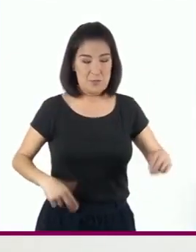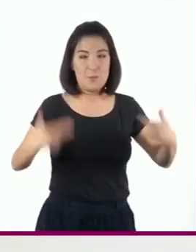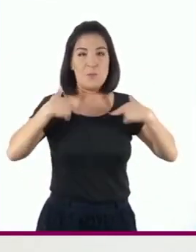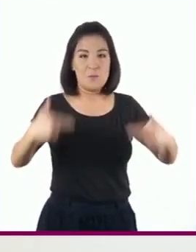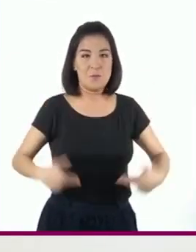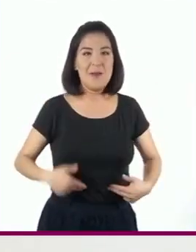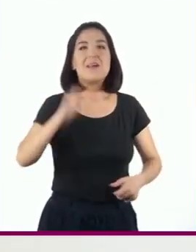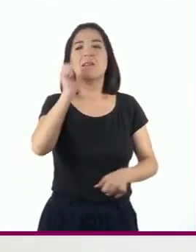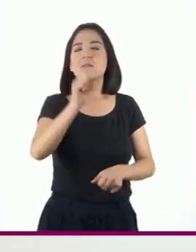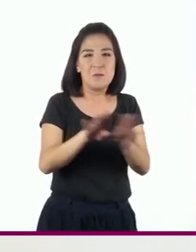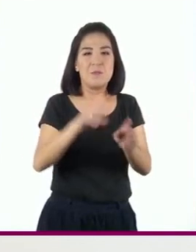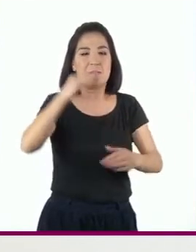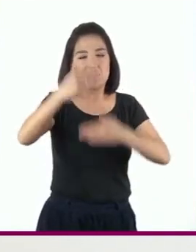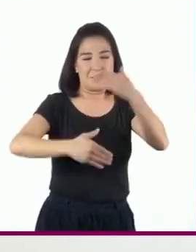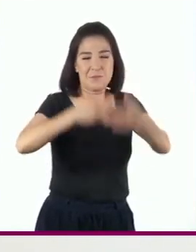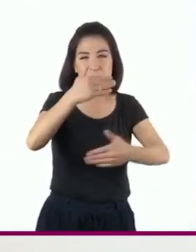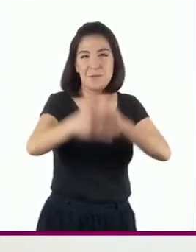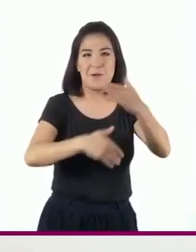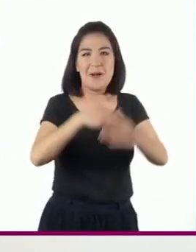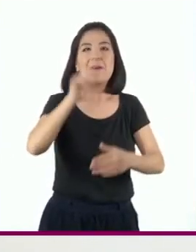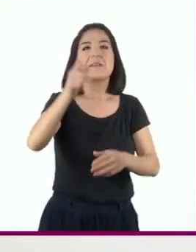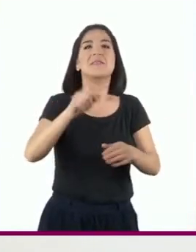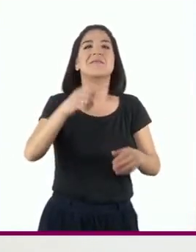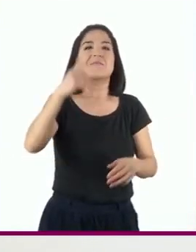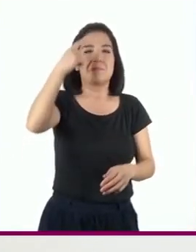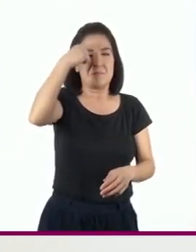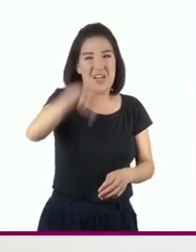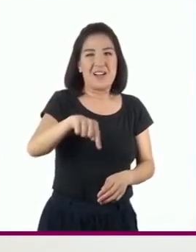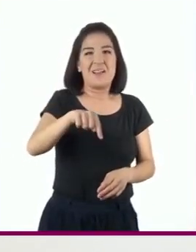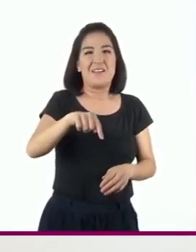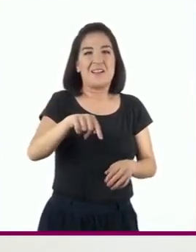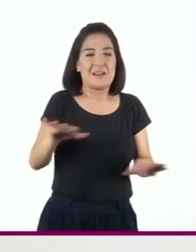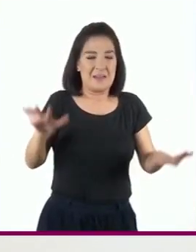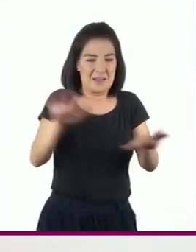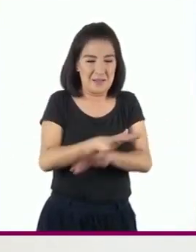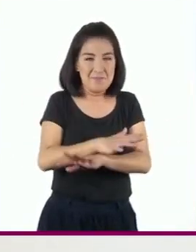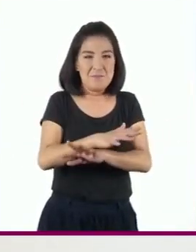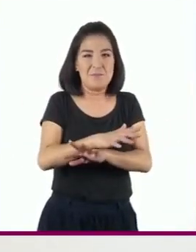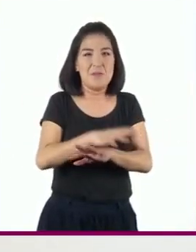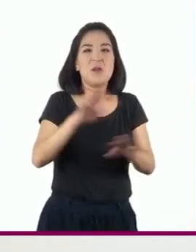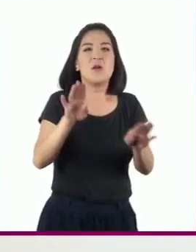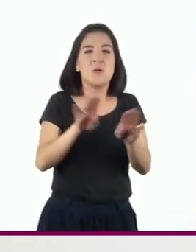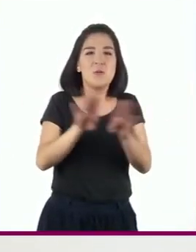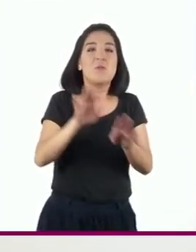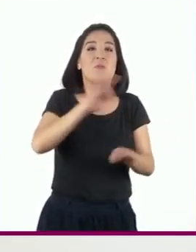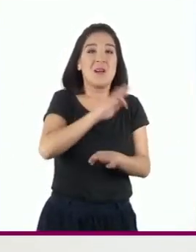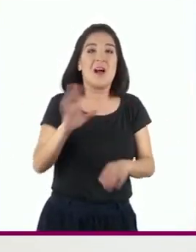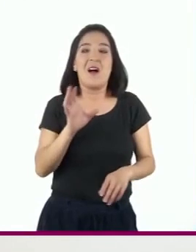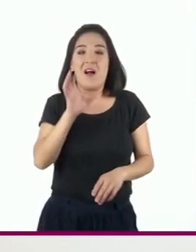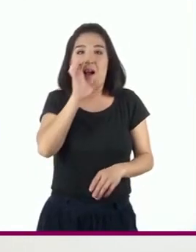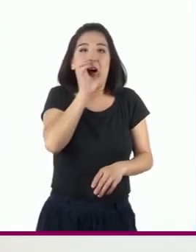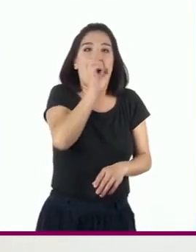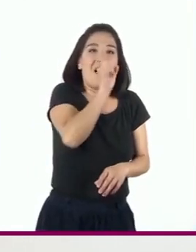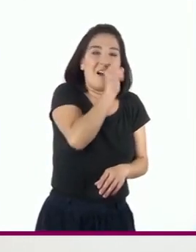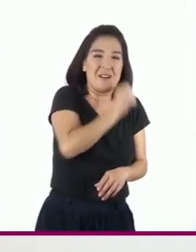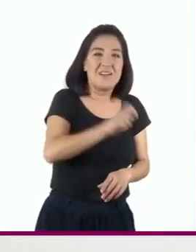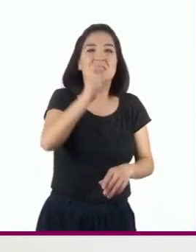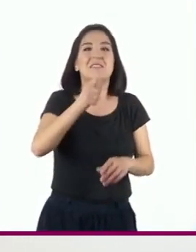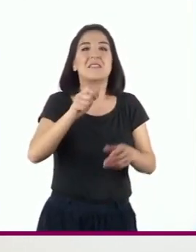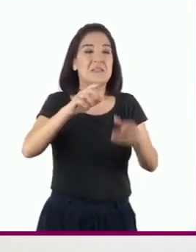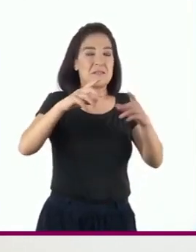y tecnología pesquera ha provocado cambios evolutivos que amenazan la salud y el bienestar de las